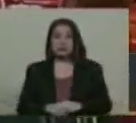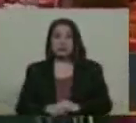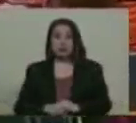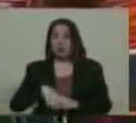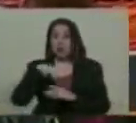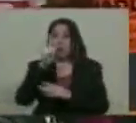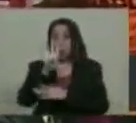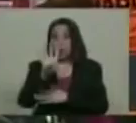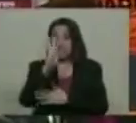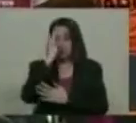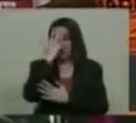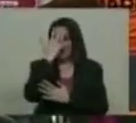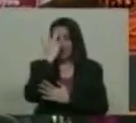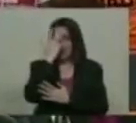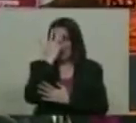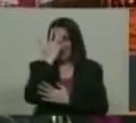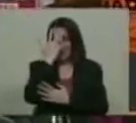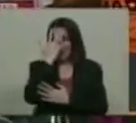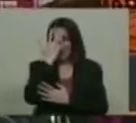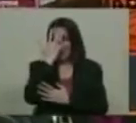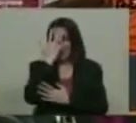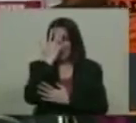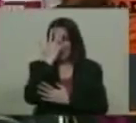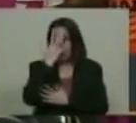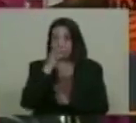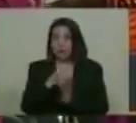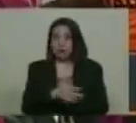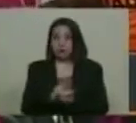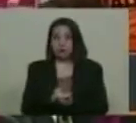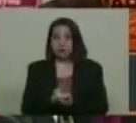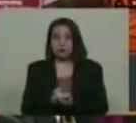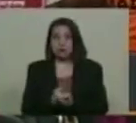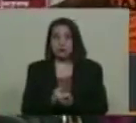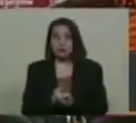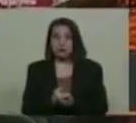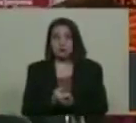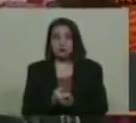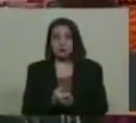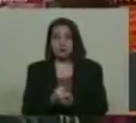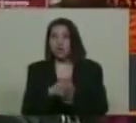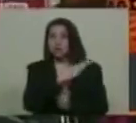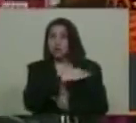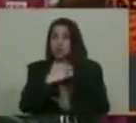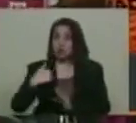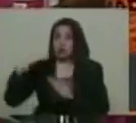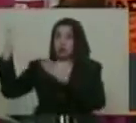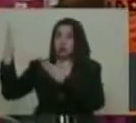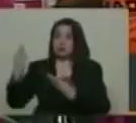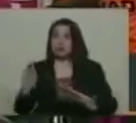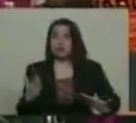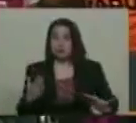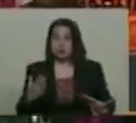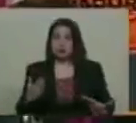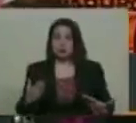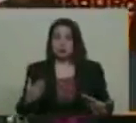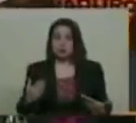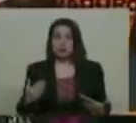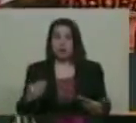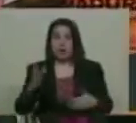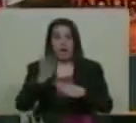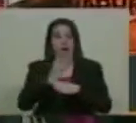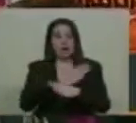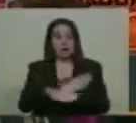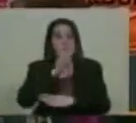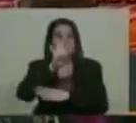4 de febrero vamos a hacer el gran congreso de la patria. Y yo quiero recibir antes del 4 de